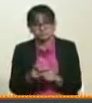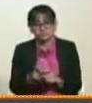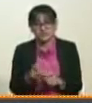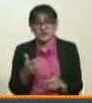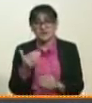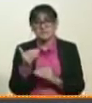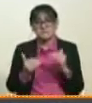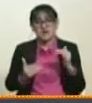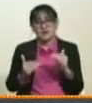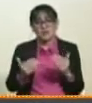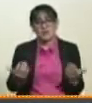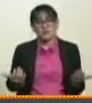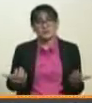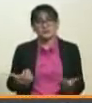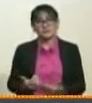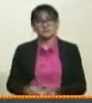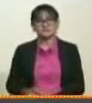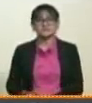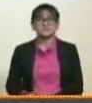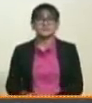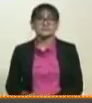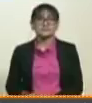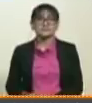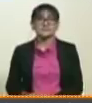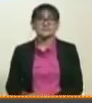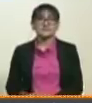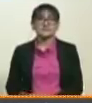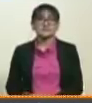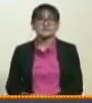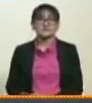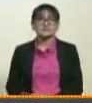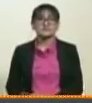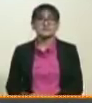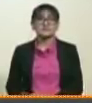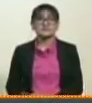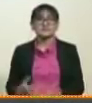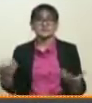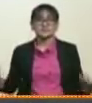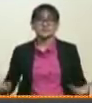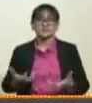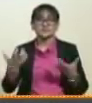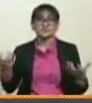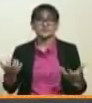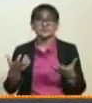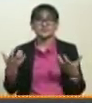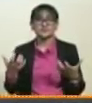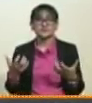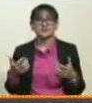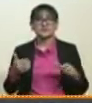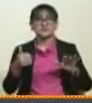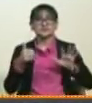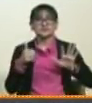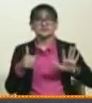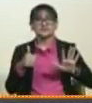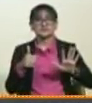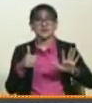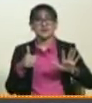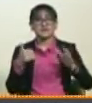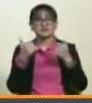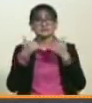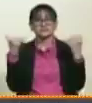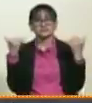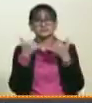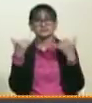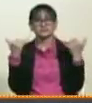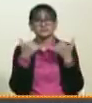atención es que se han quemado cuatro estaciones perdón seis estaciones y dos cortes del cable sublacustre es decir que han